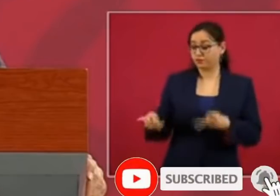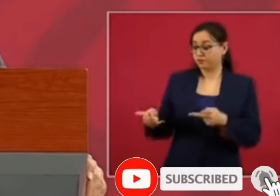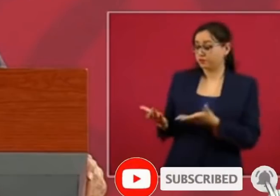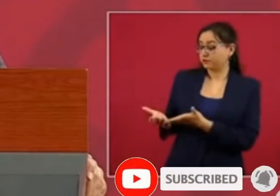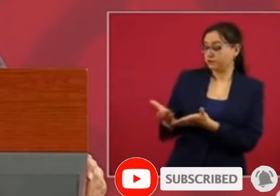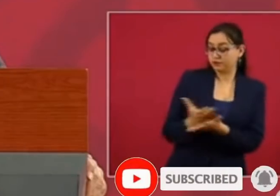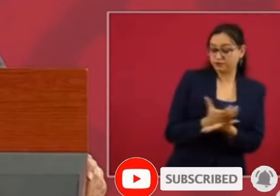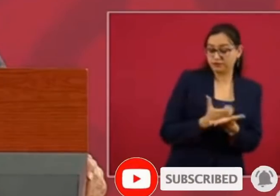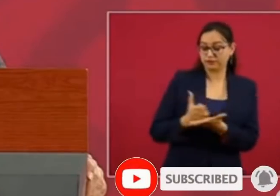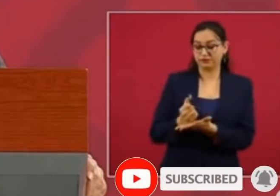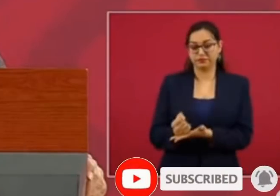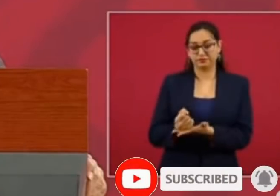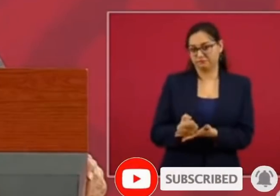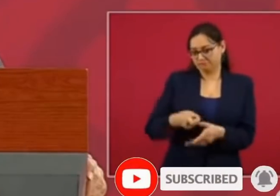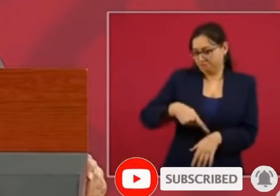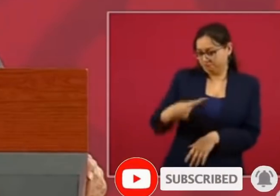Esto también